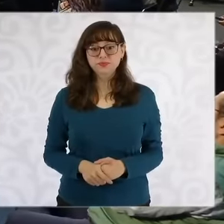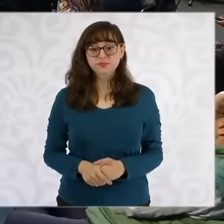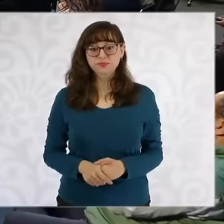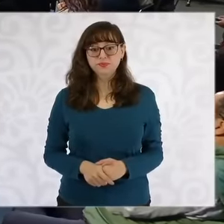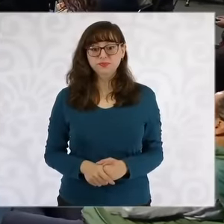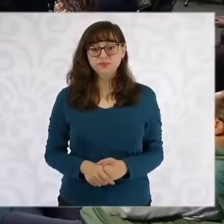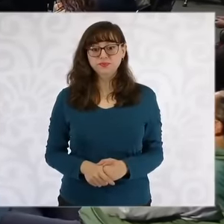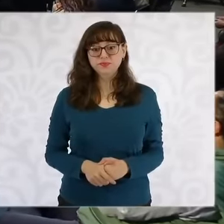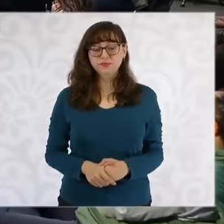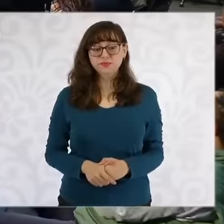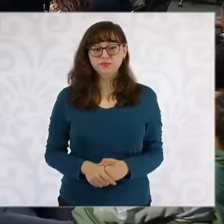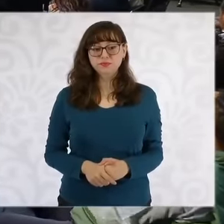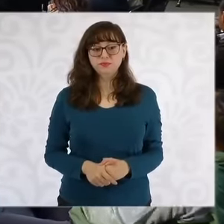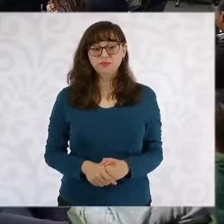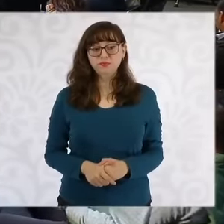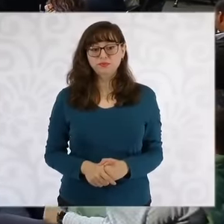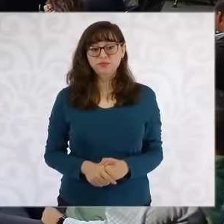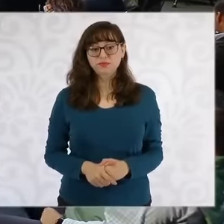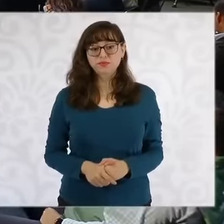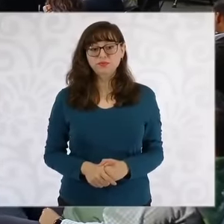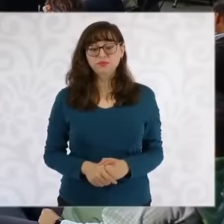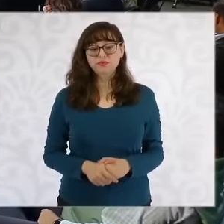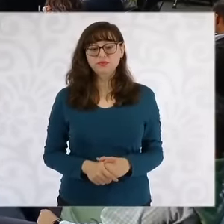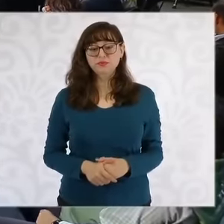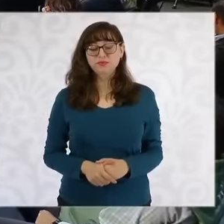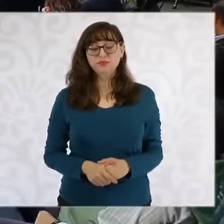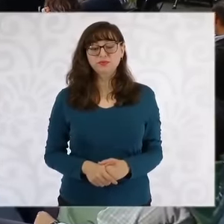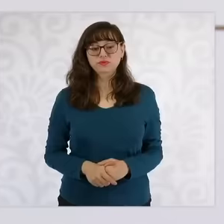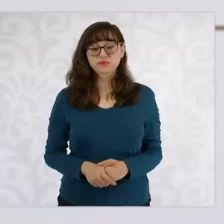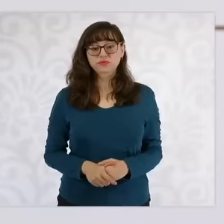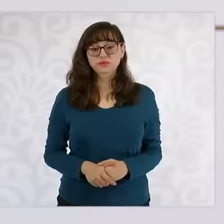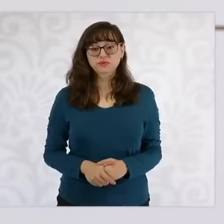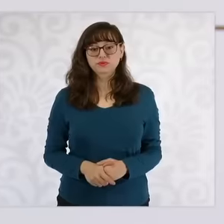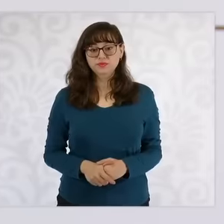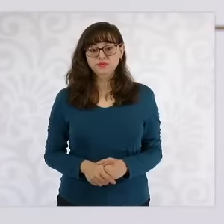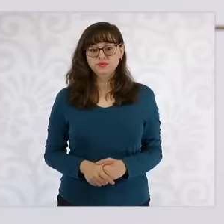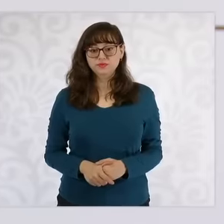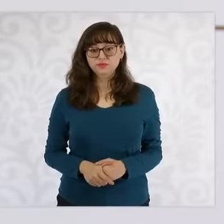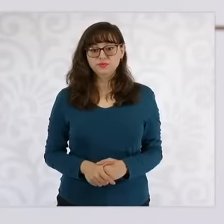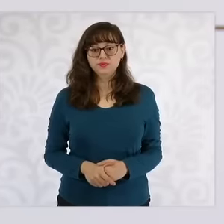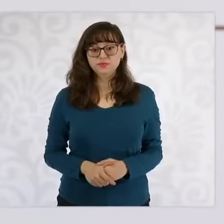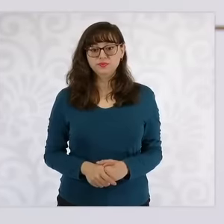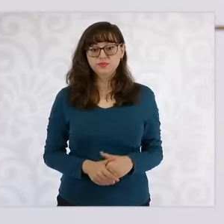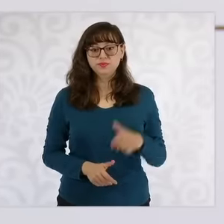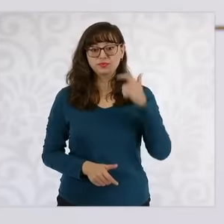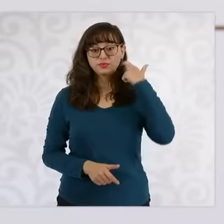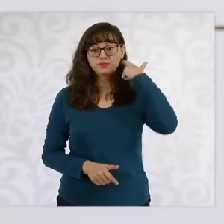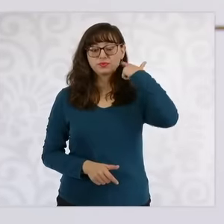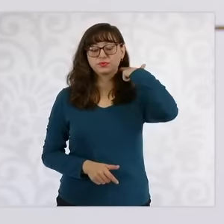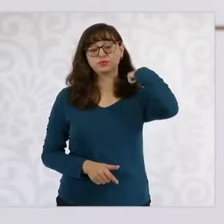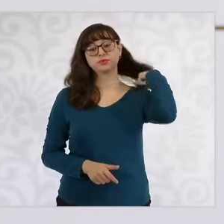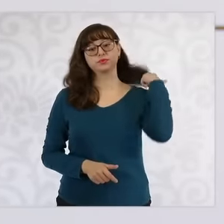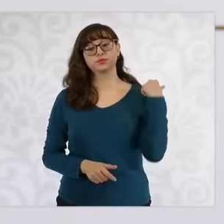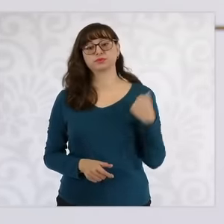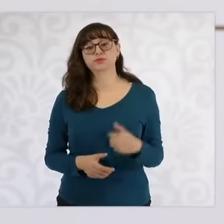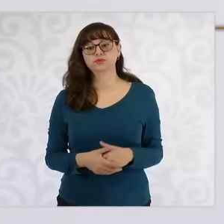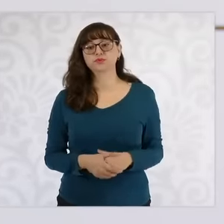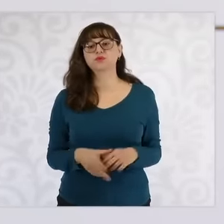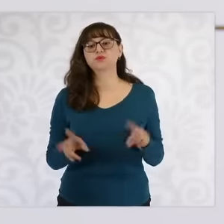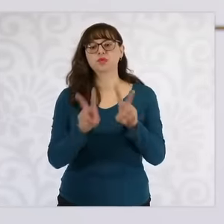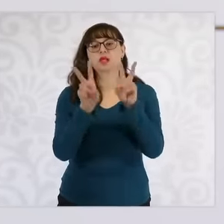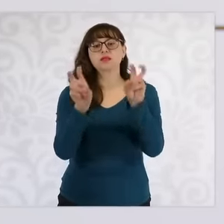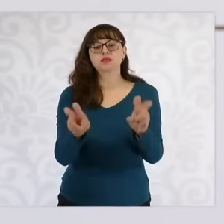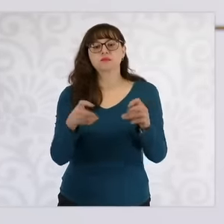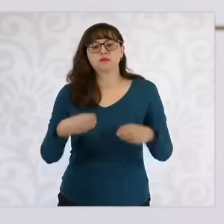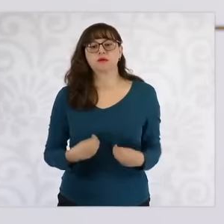Estamos dándole continuidad y lo vamos a reforzar. Es parte del programa Vida Saludable,